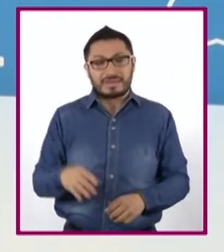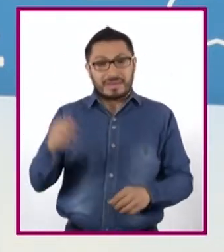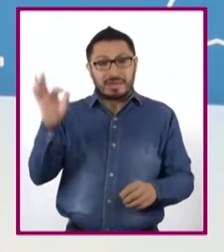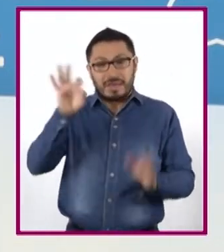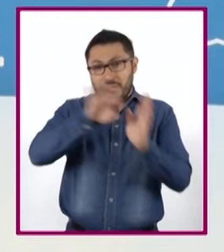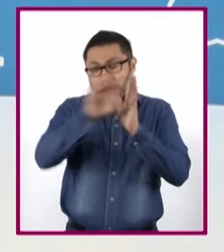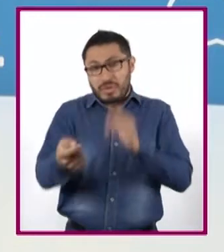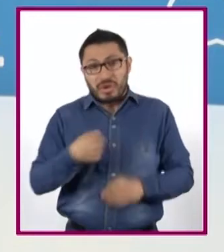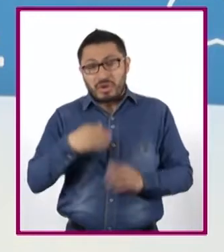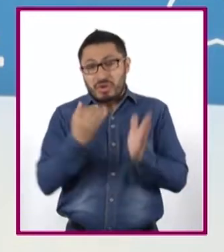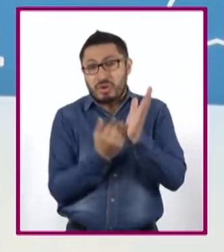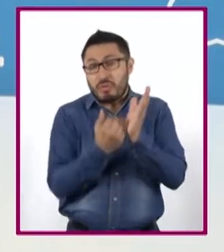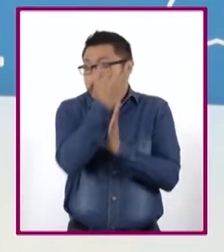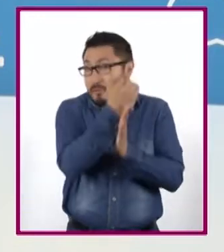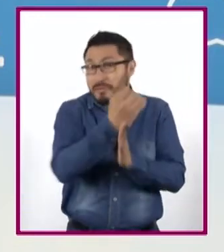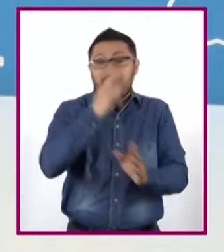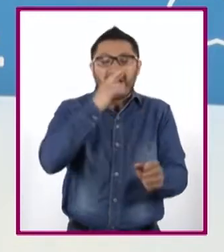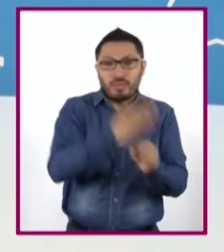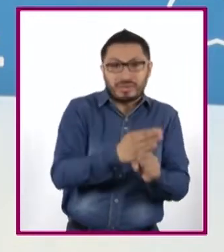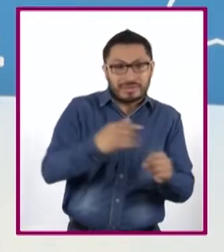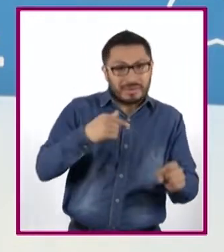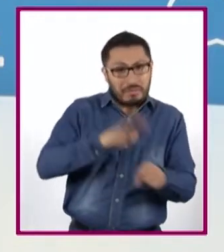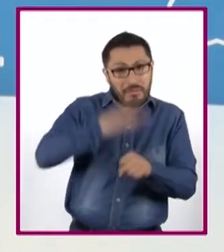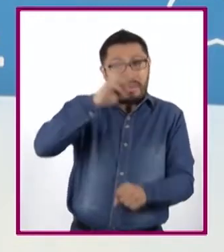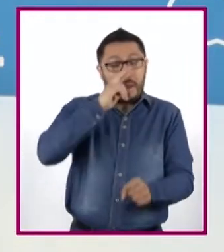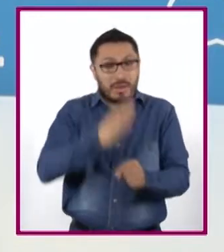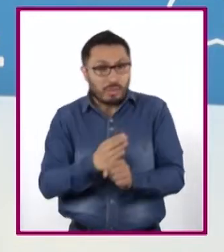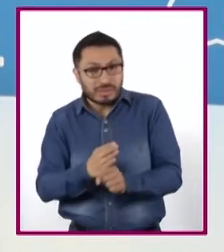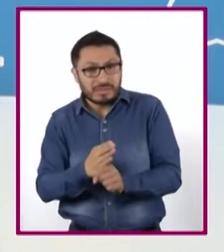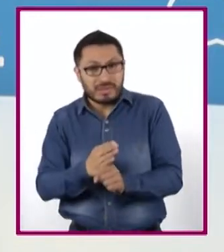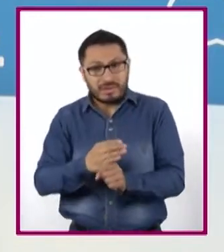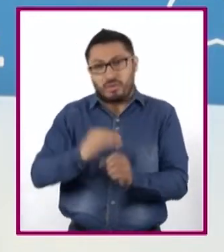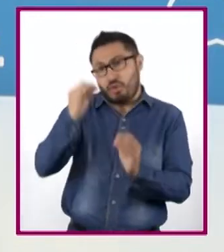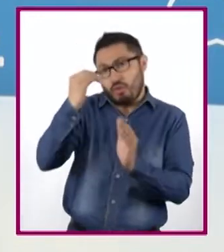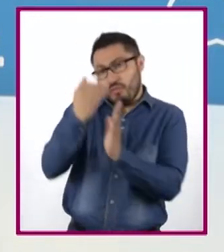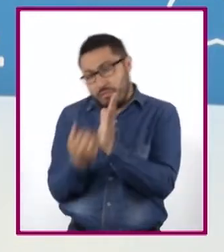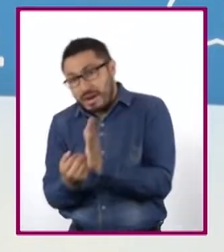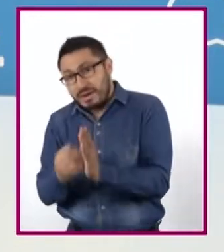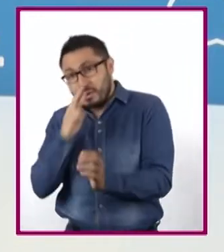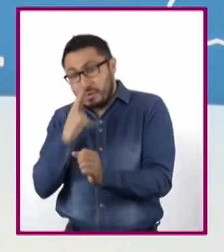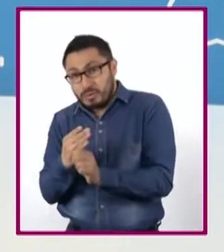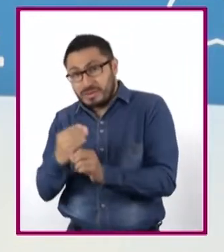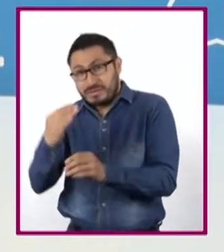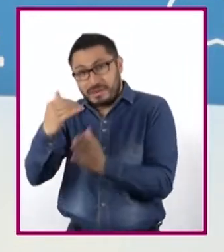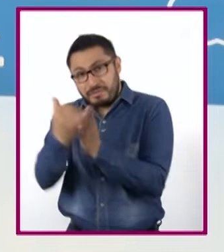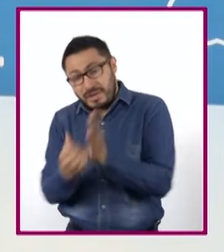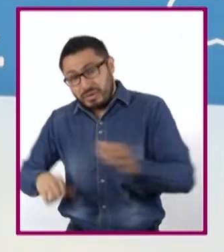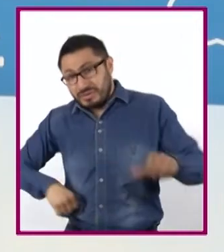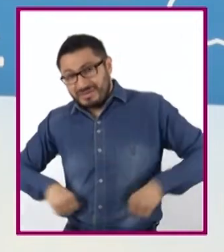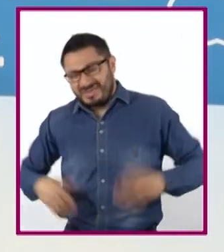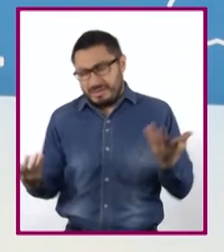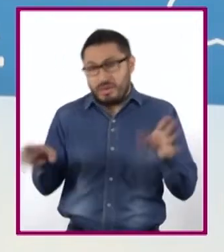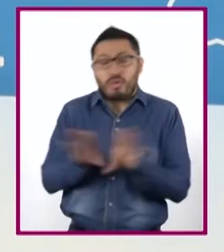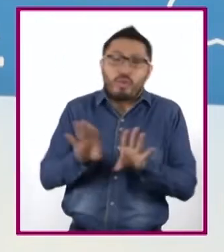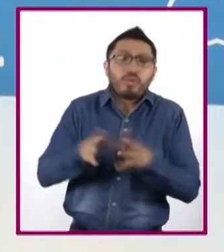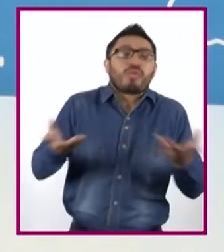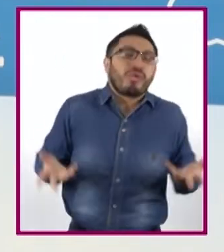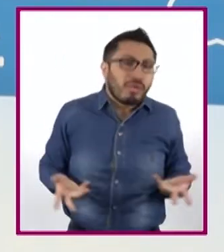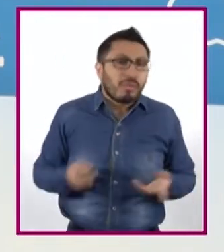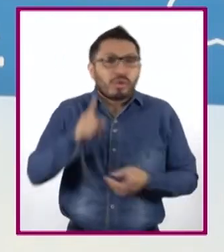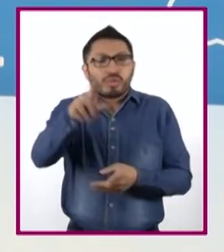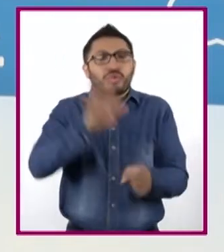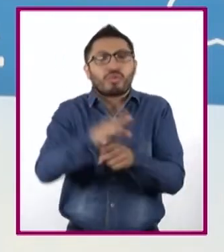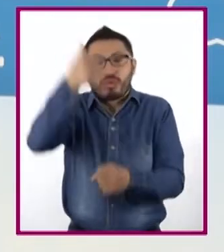¿La responsabilidad tiene que ver con el cuidado y esmero con el que realiza las actividades? ¿Con la manera en que se cuidan y cuidan de los